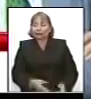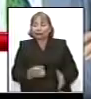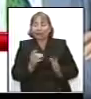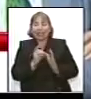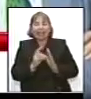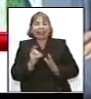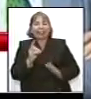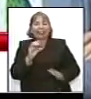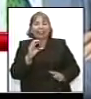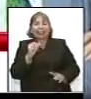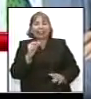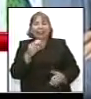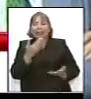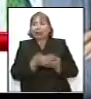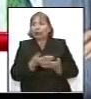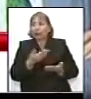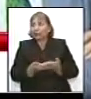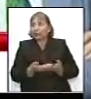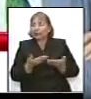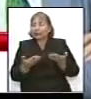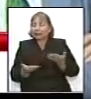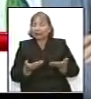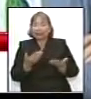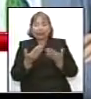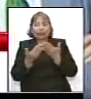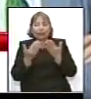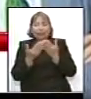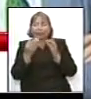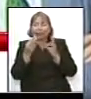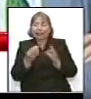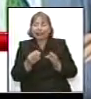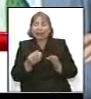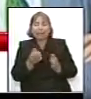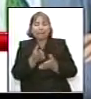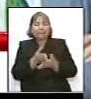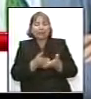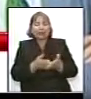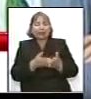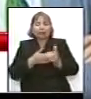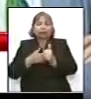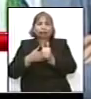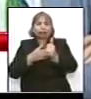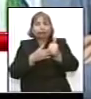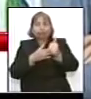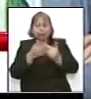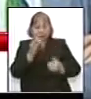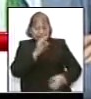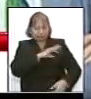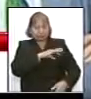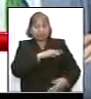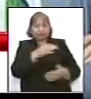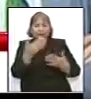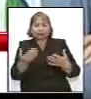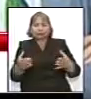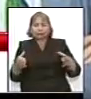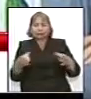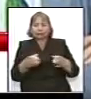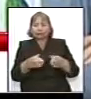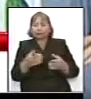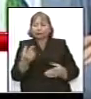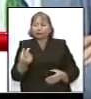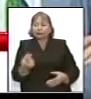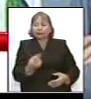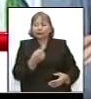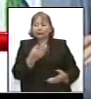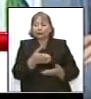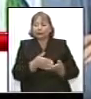de América, se concrete. Hacer que el Colegio Real forme parte de un circuito que se aproveche desde este Congreso, no solamente